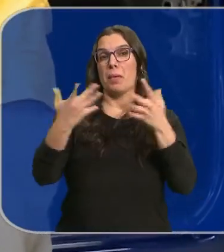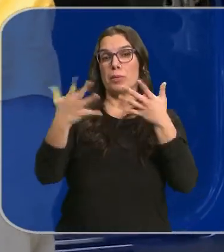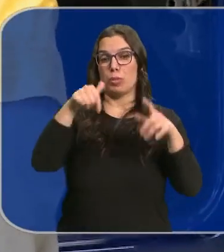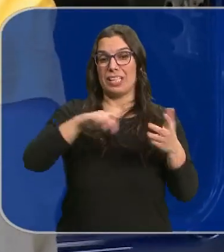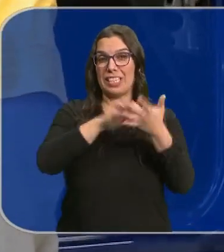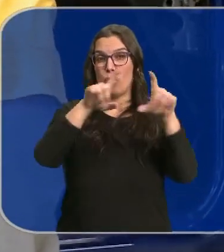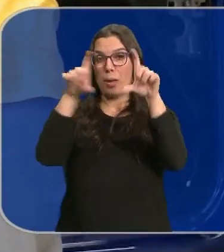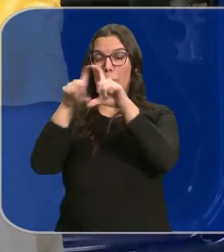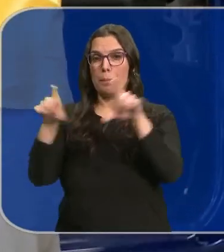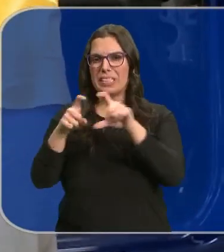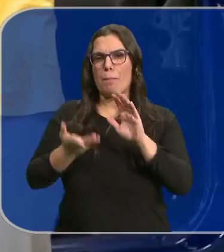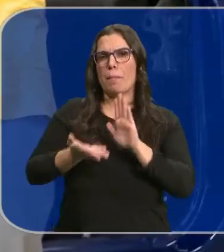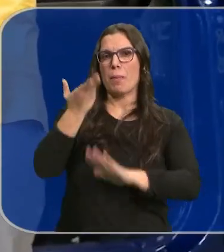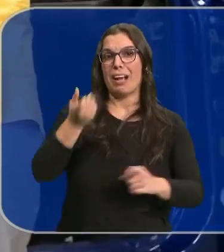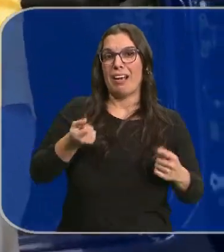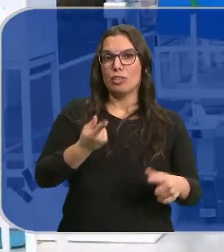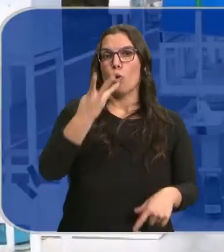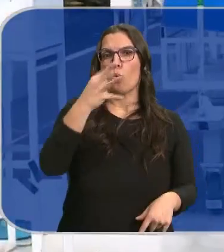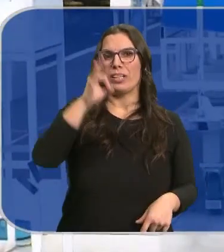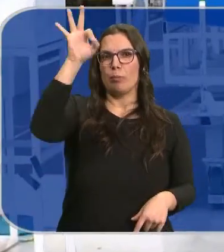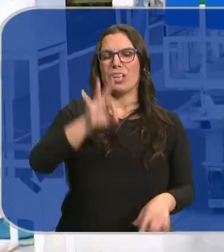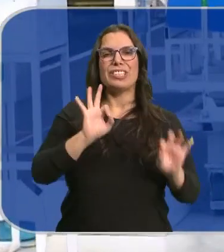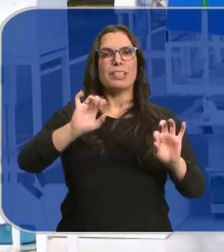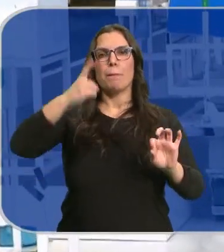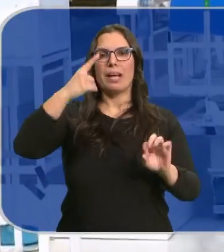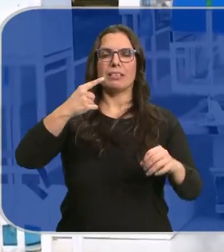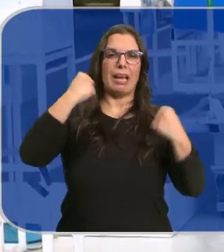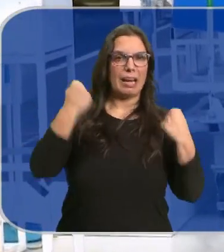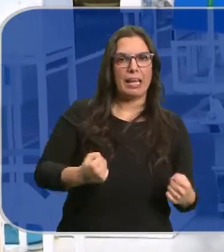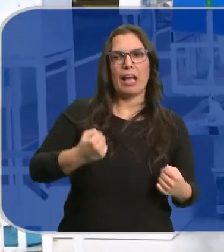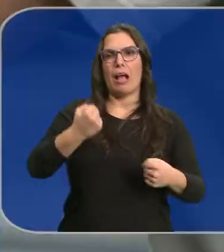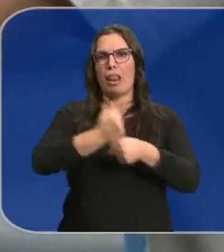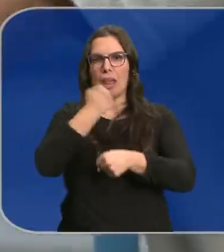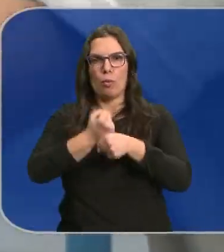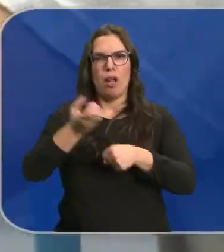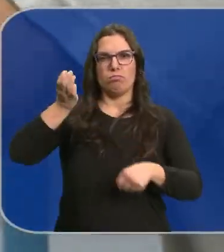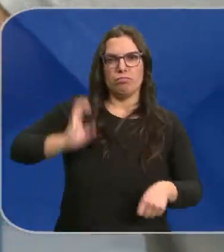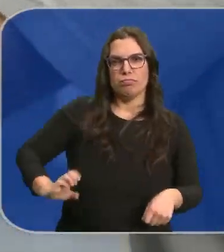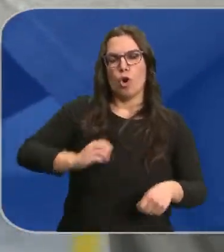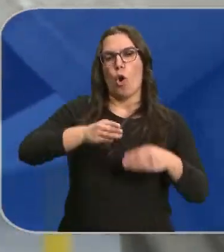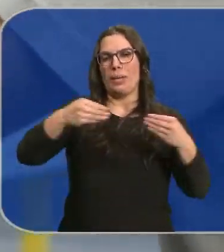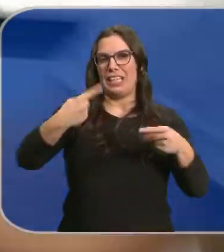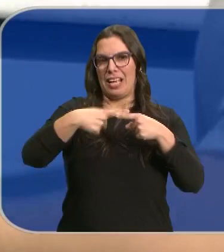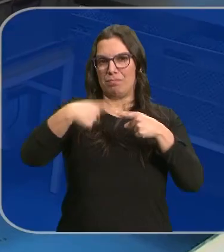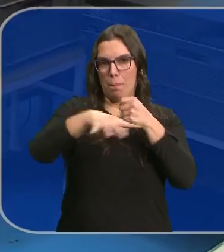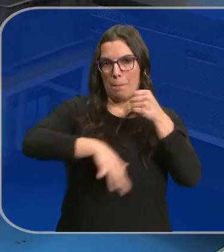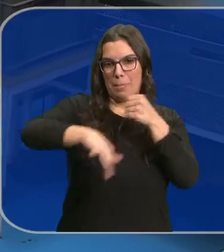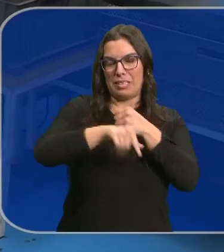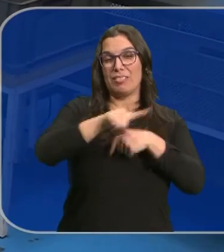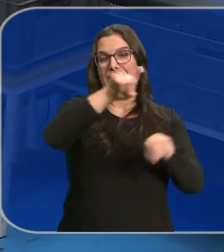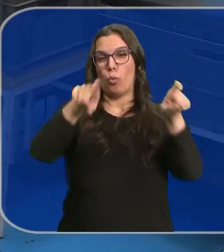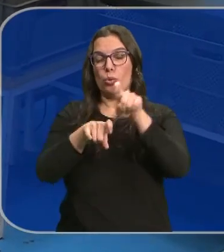soportando incrementos del 40% en sus costes energéticos, laborales y de materias primas. Este dato se extrae de una encuesta